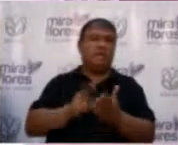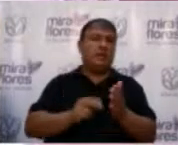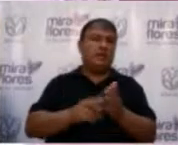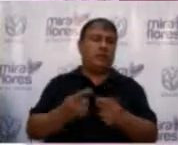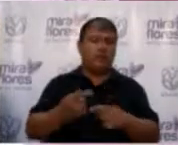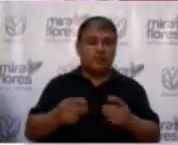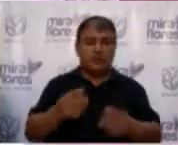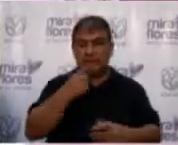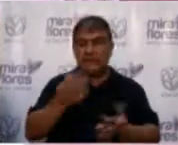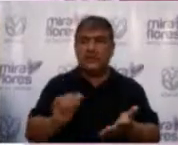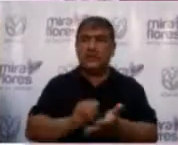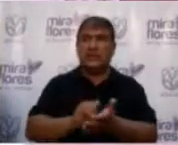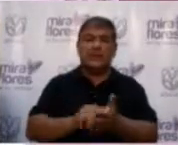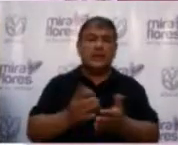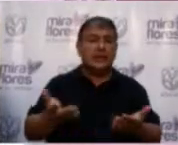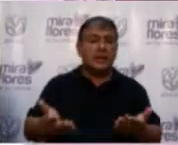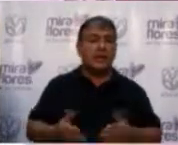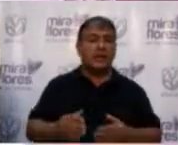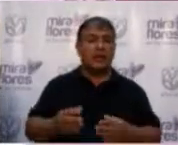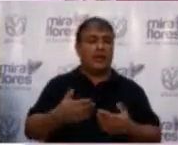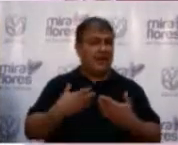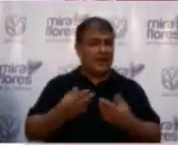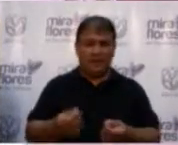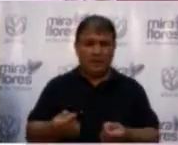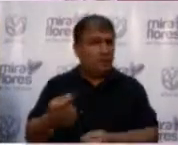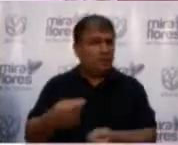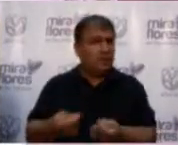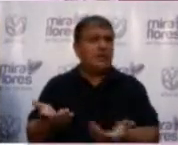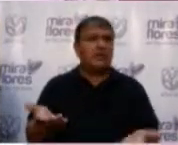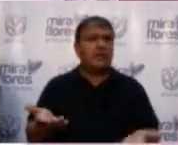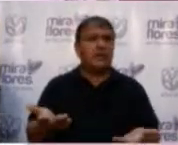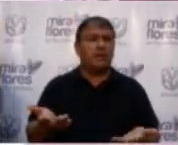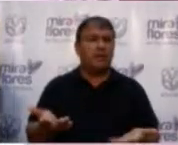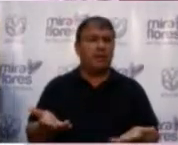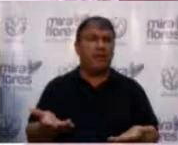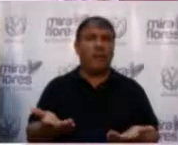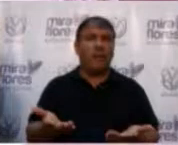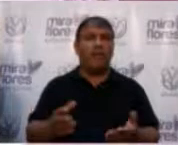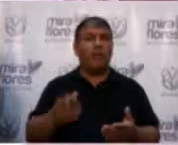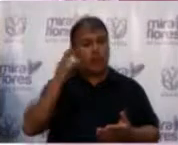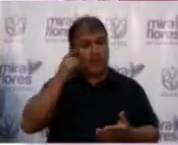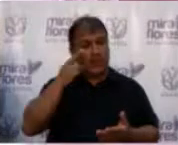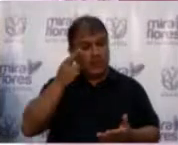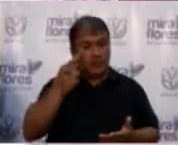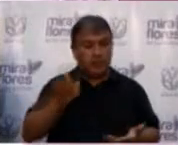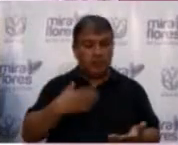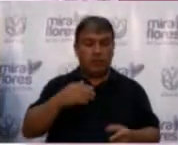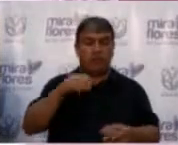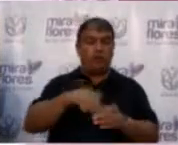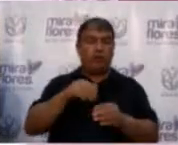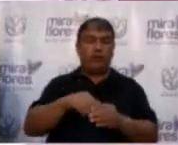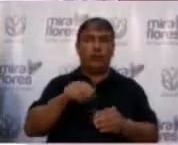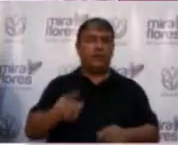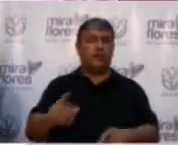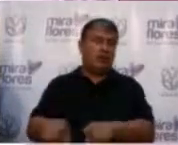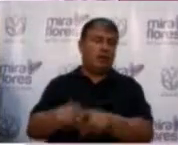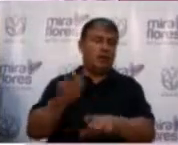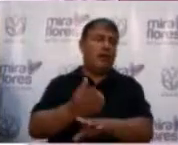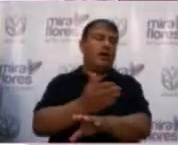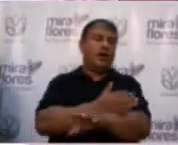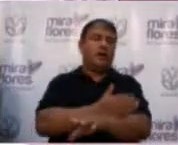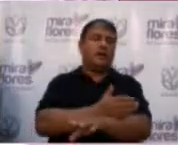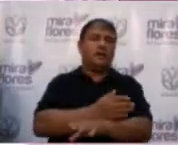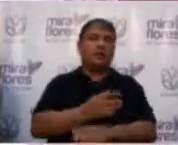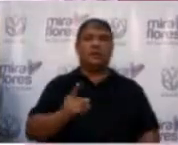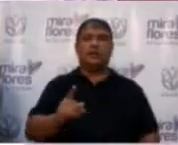Como decía, no existe premura en venderlo y por eso es que mi voto va a ser exactamente igual al